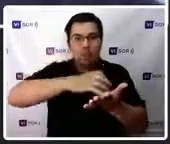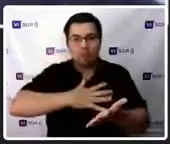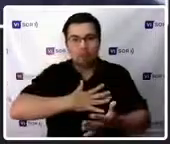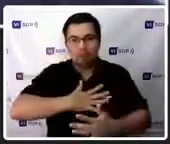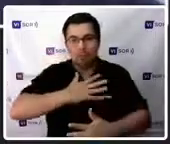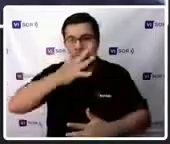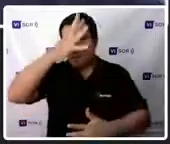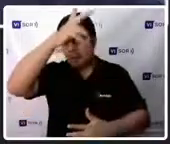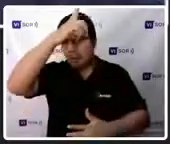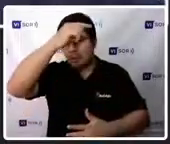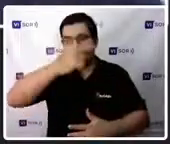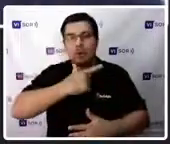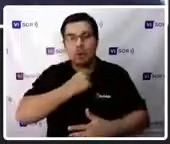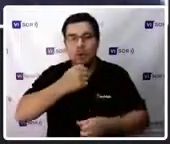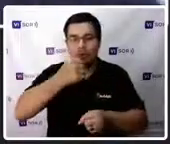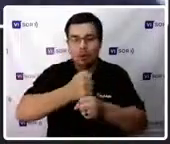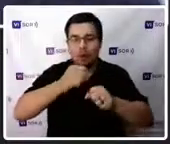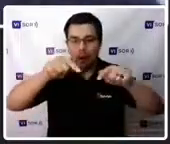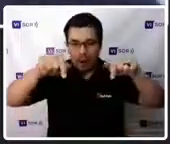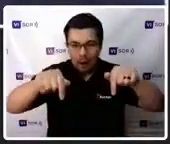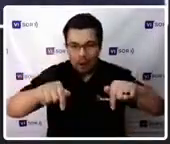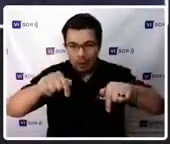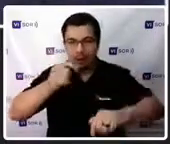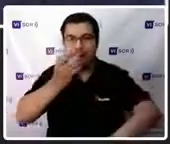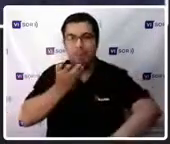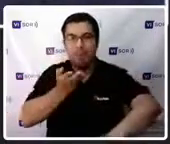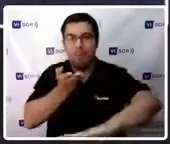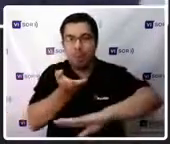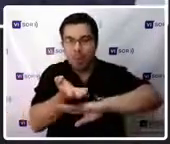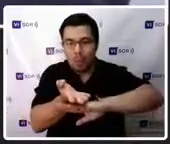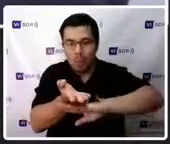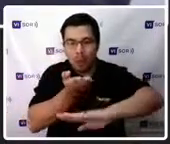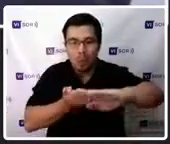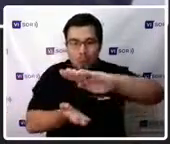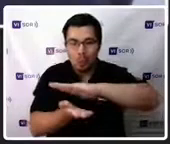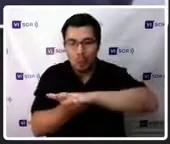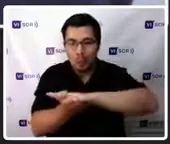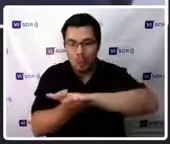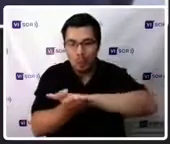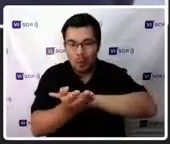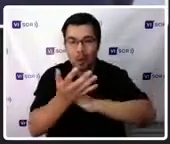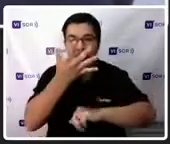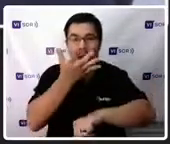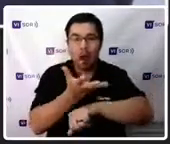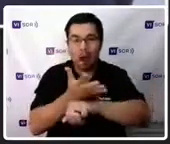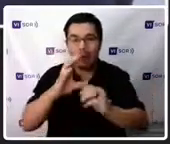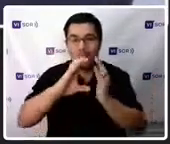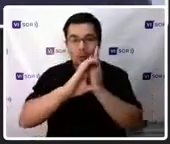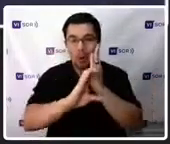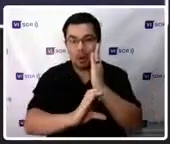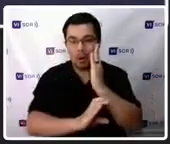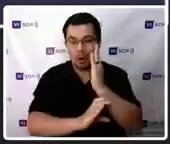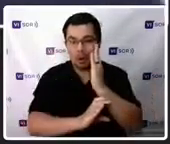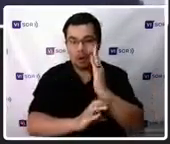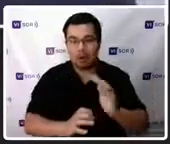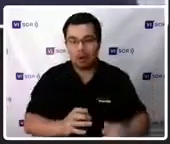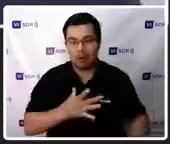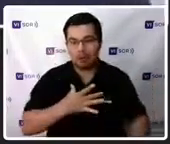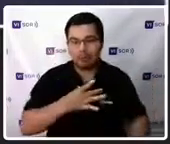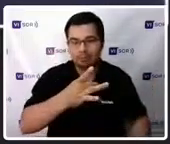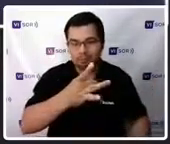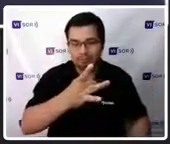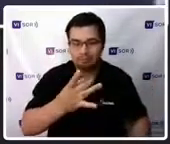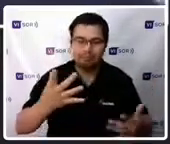trabajar acá, po. Y El postulé, po. aeropuerto. Y hay una carrera y todo, que la dictan en el aeropuerto, y postulé y todo, y no quedé,